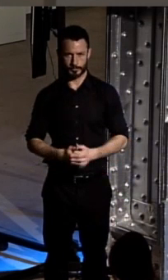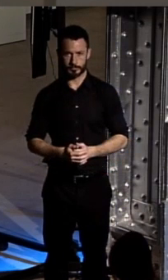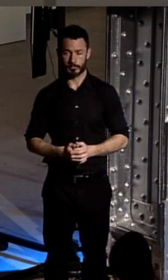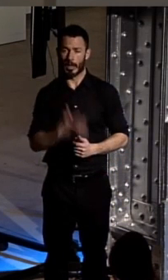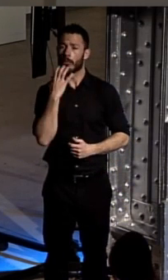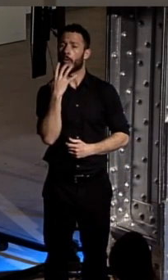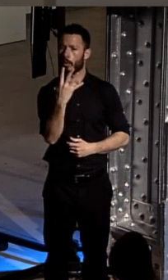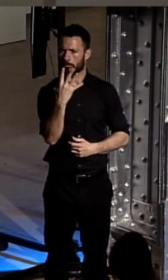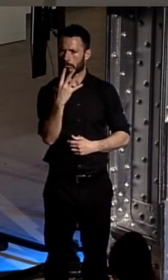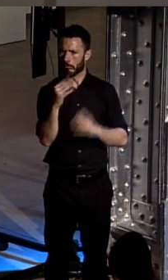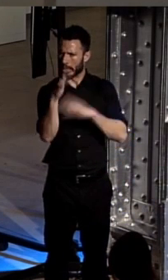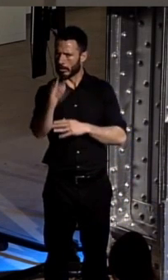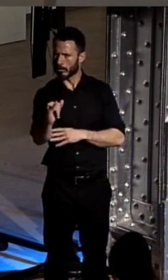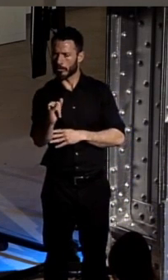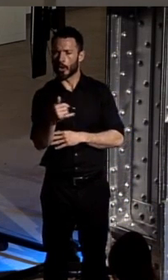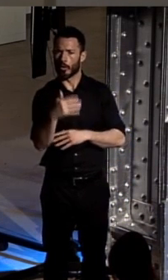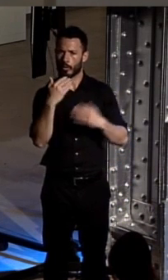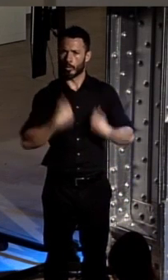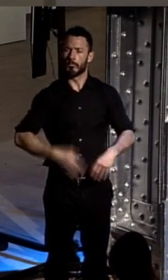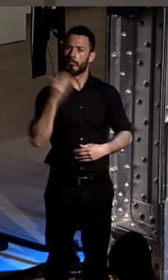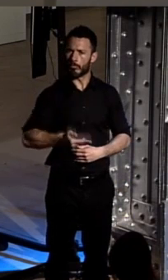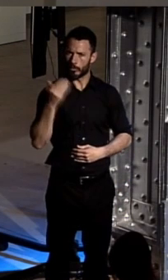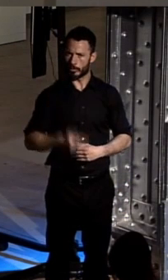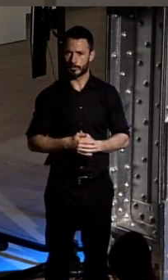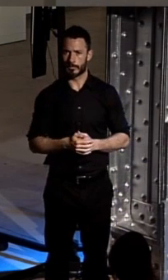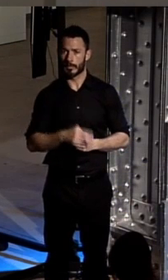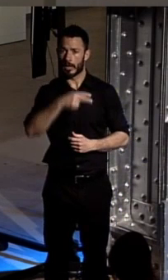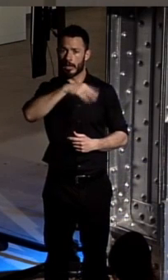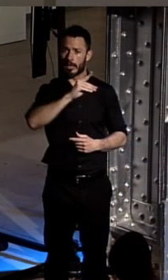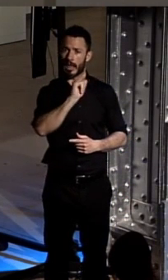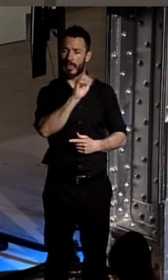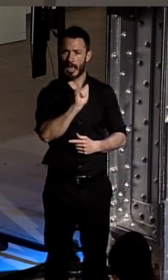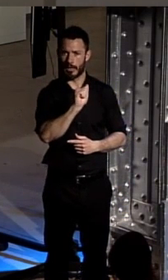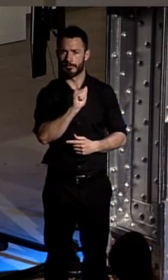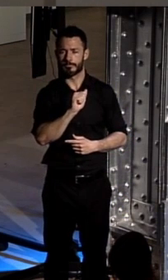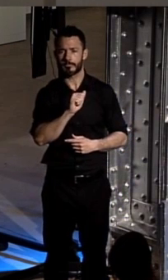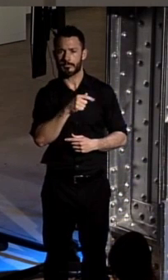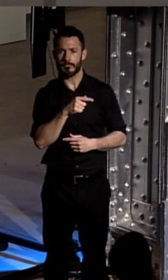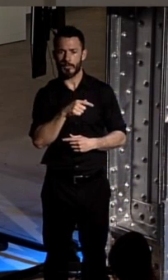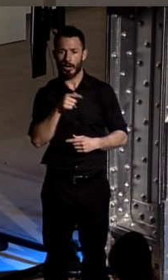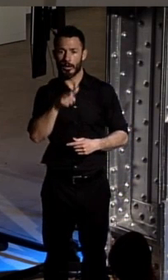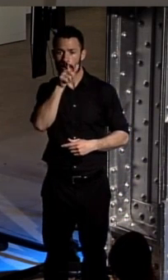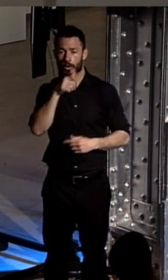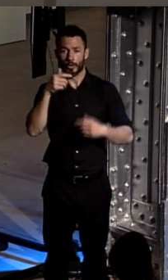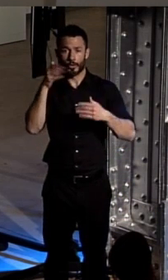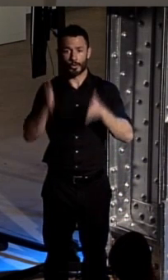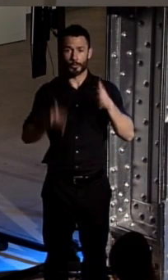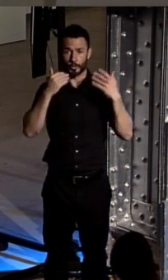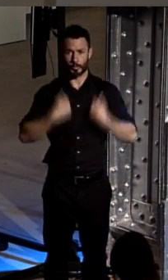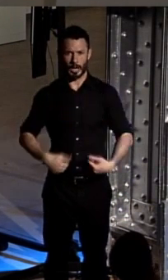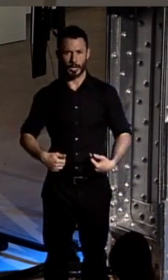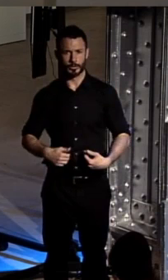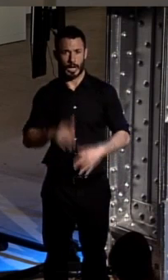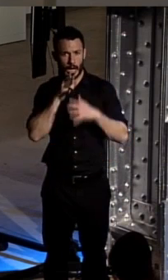hay más, pero son bastante representativos. Esta es Nadia. Muchos de los robots humanoides de hoy en día están